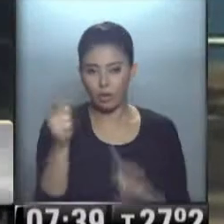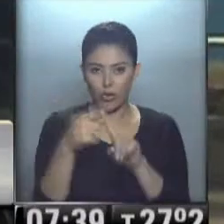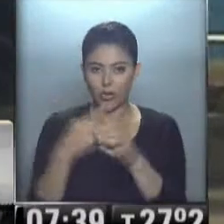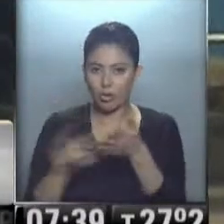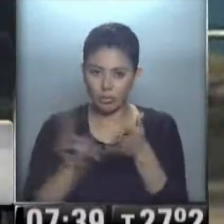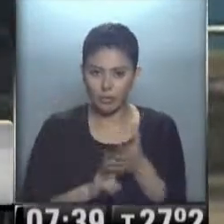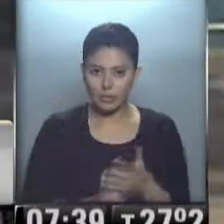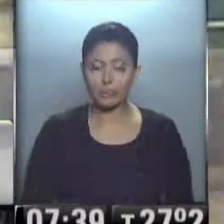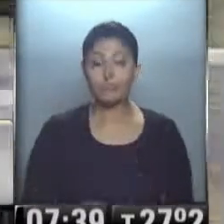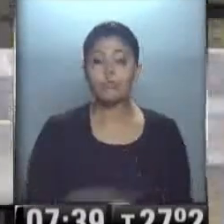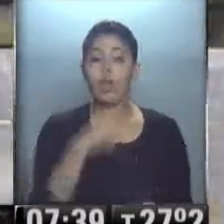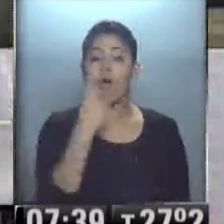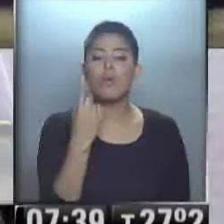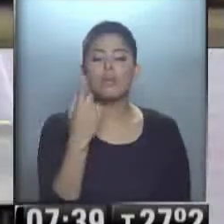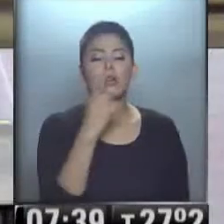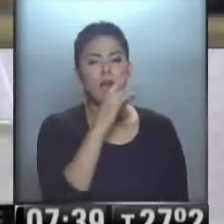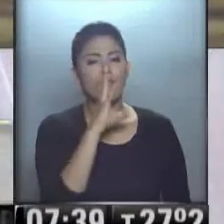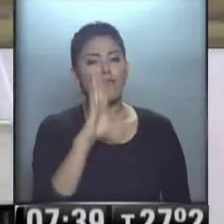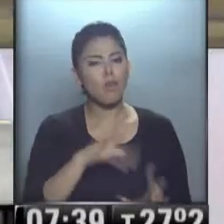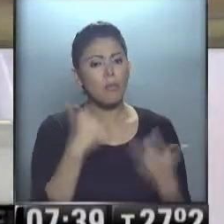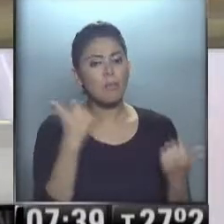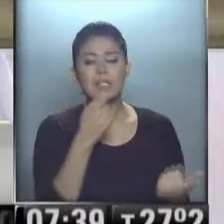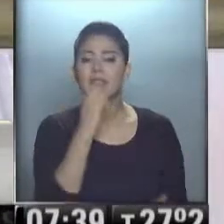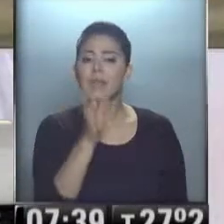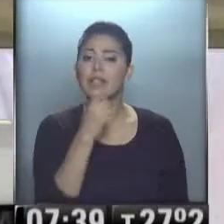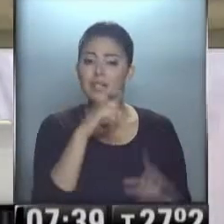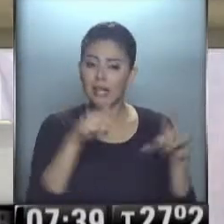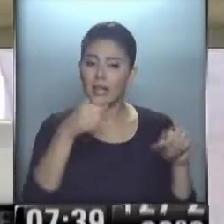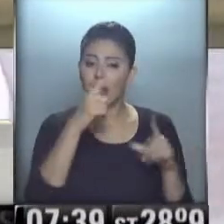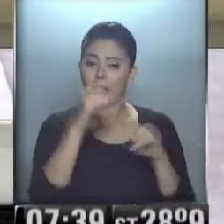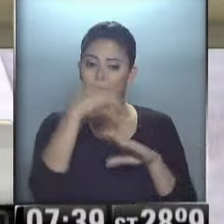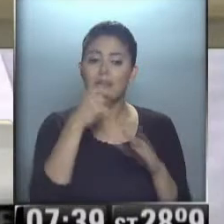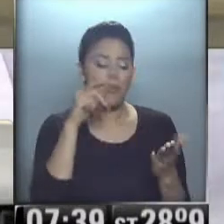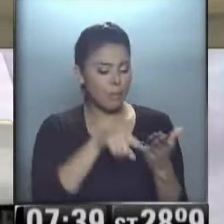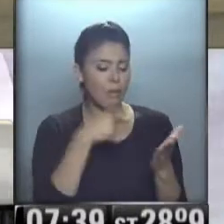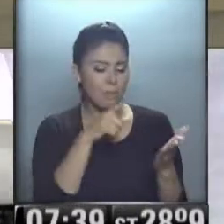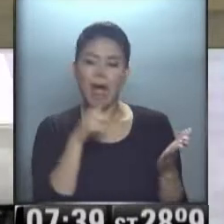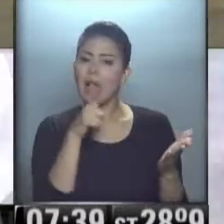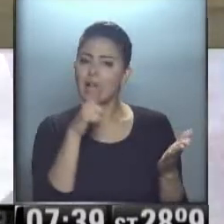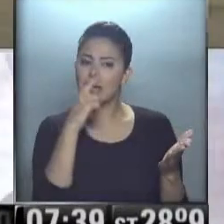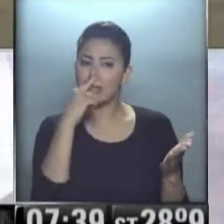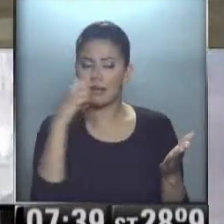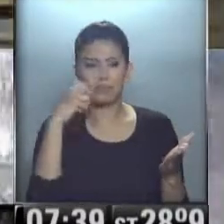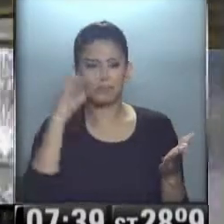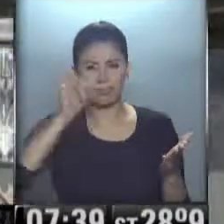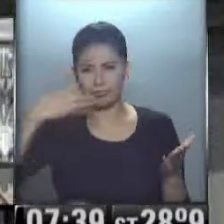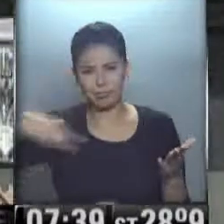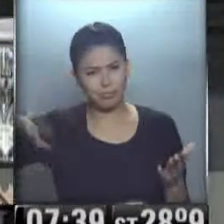normalmente una buena forma de saber si está vencido el carnet si te ves en la foto y por eso es uno de los carpenter